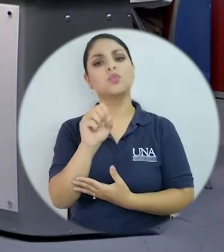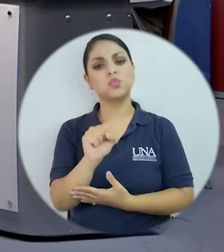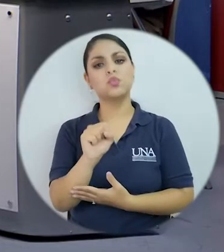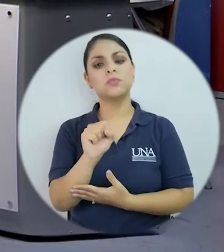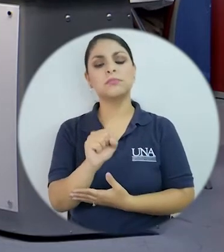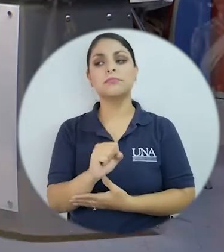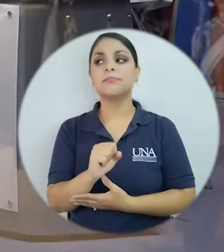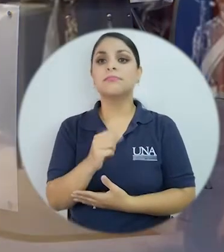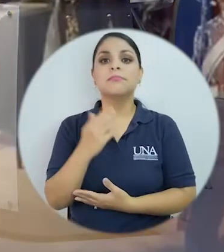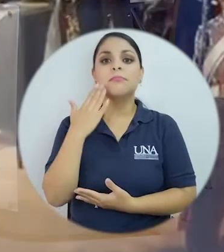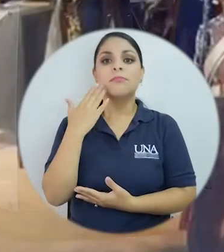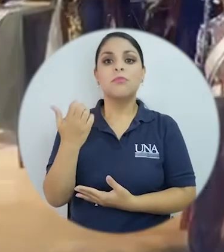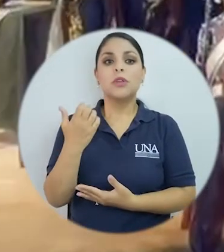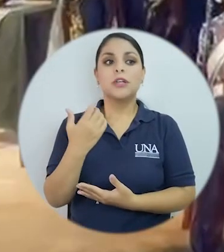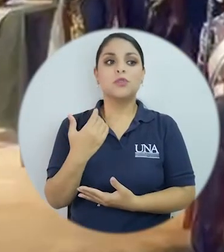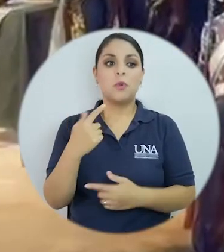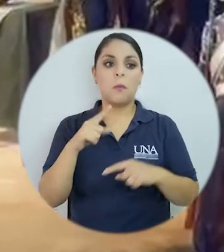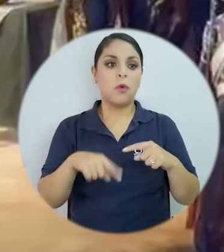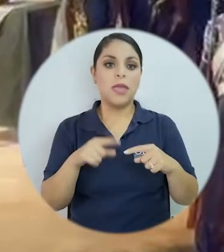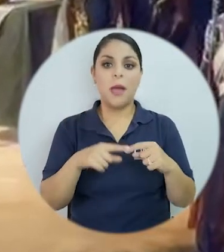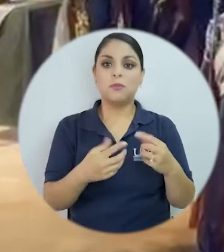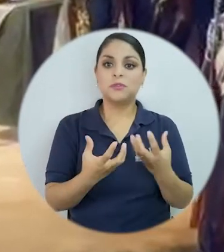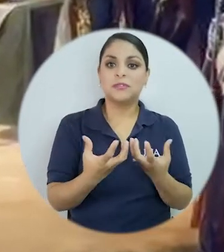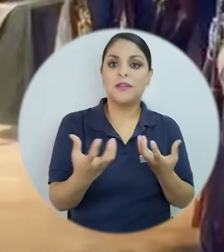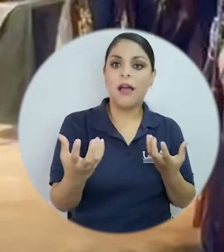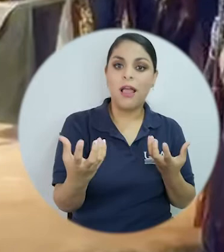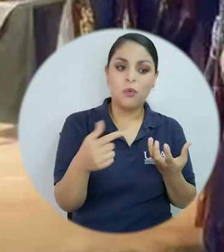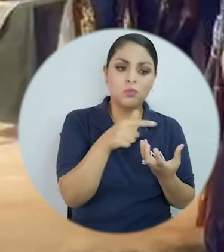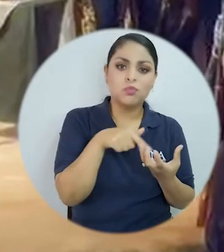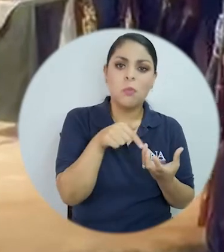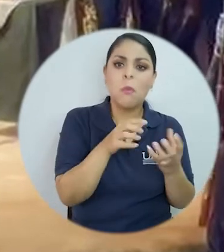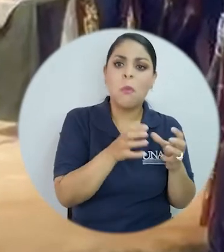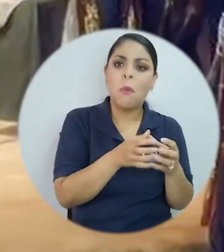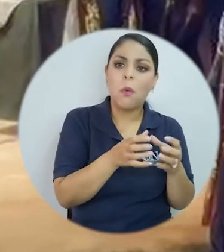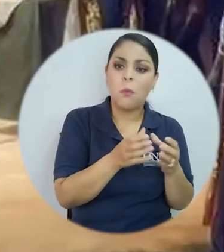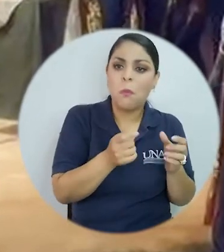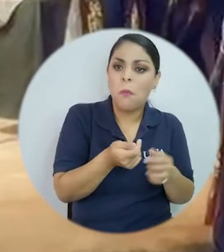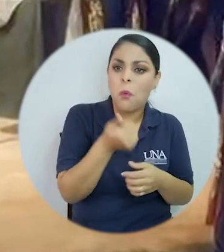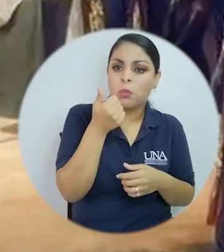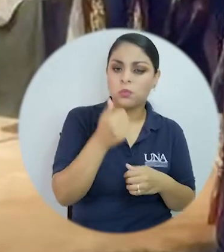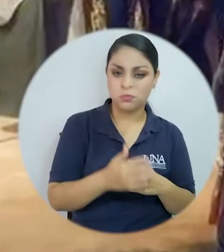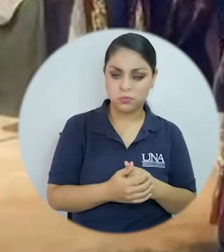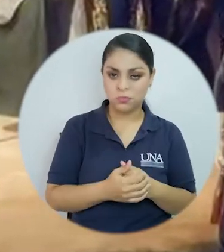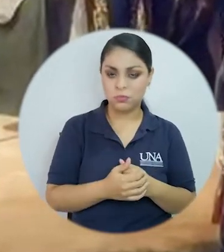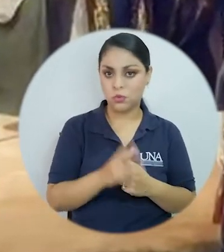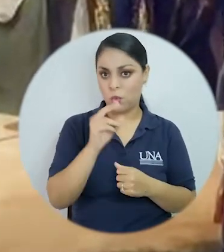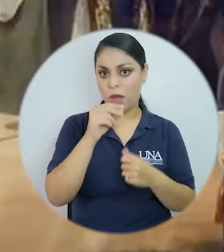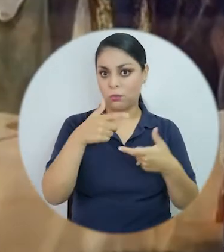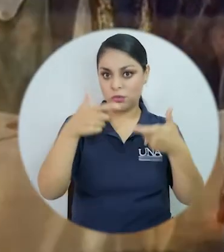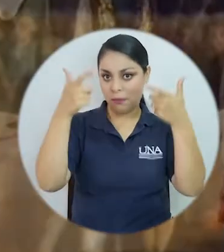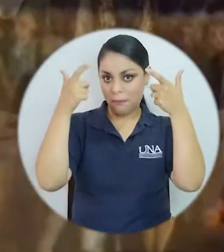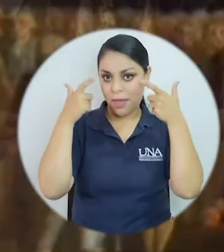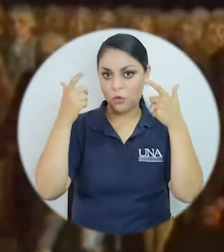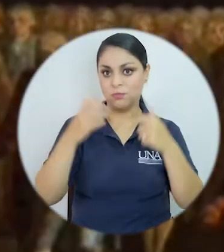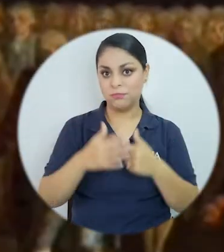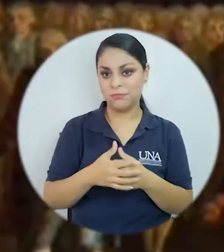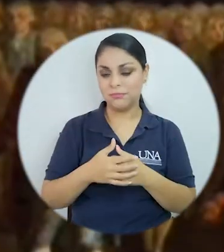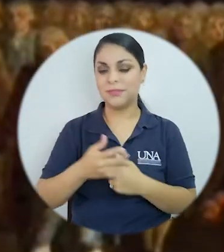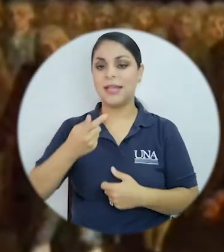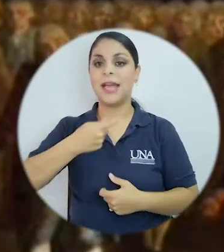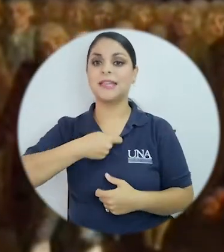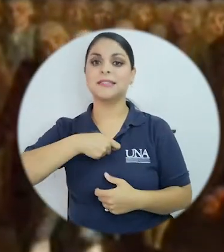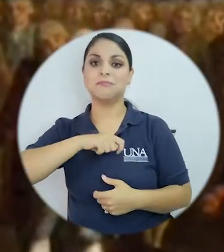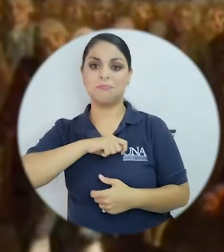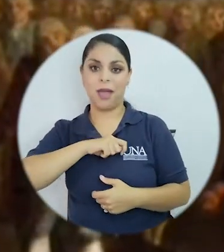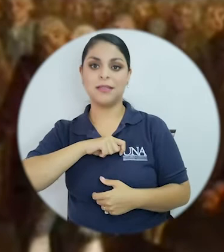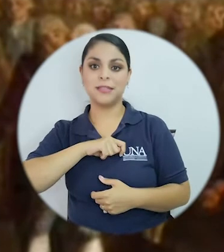estar aislados. Nadie se imaginaba sin una institución superior, es decir, un imperio.